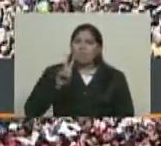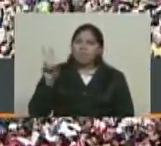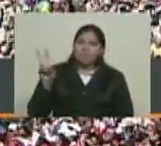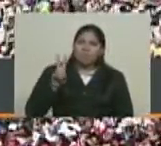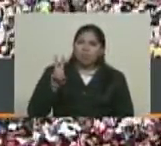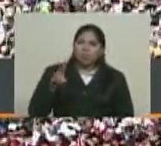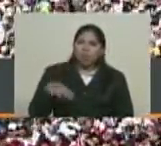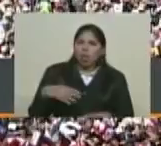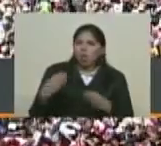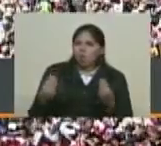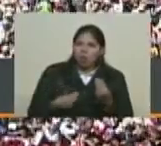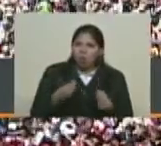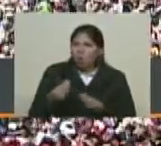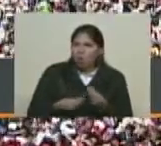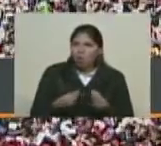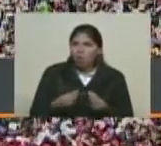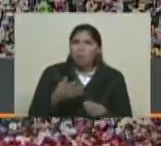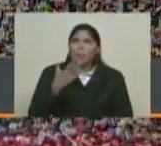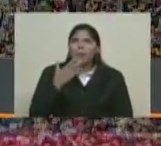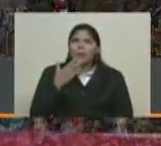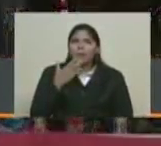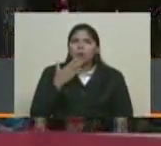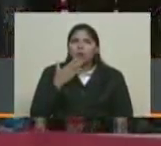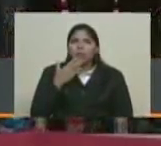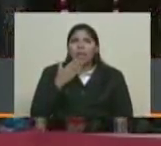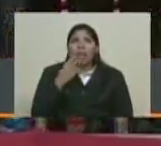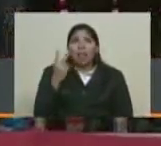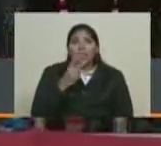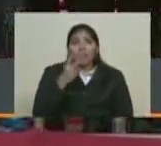¿Qué van a hacer un día después de las elecciones?